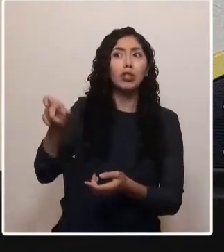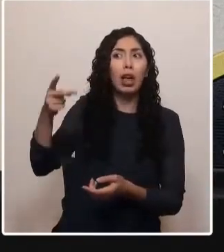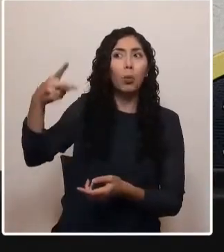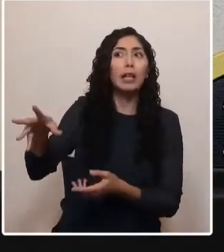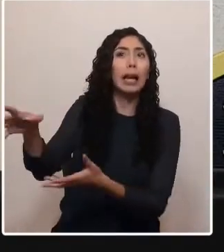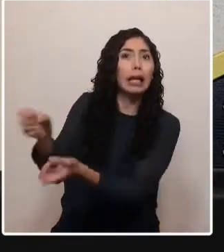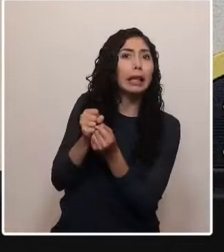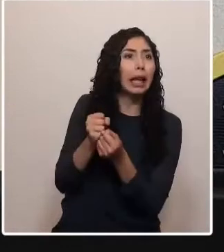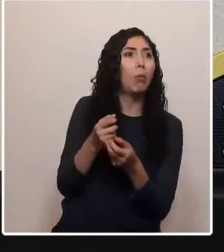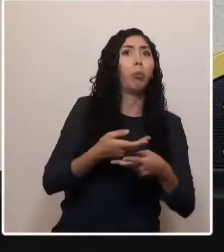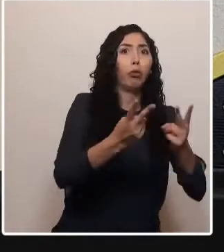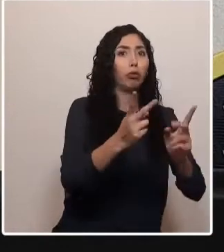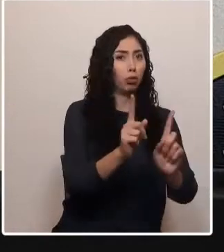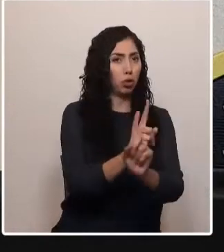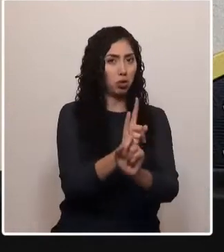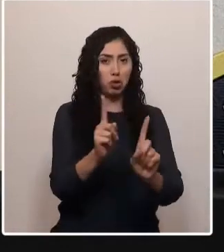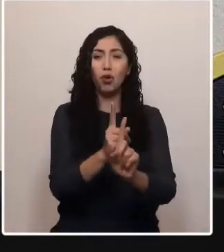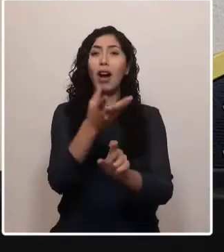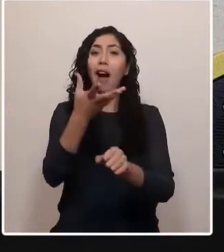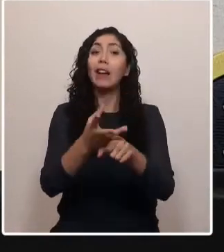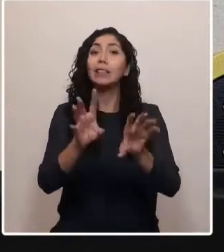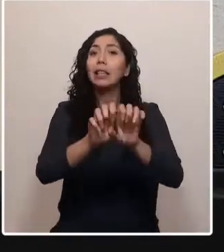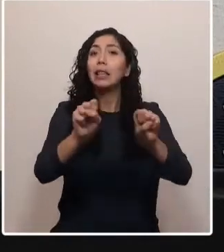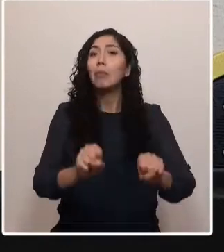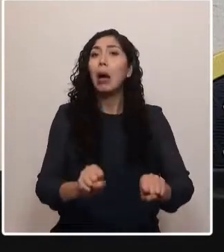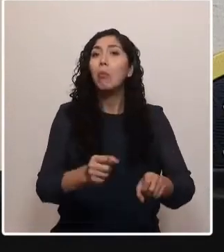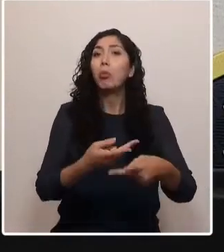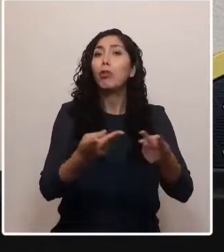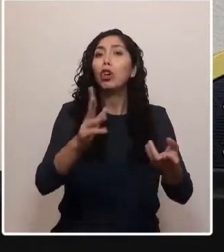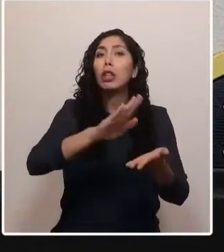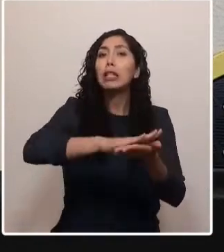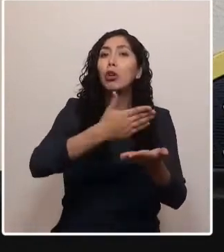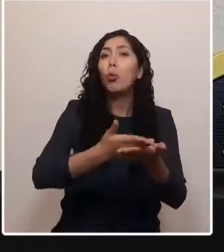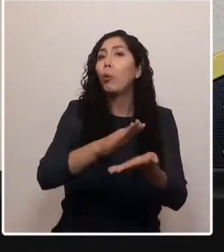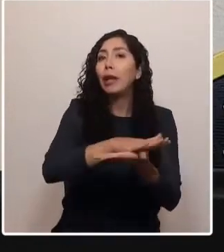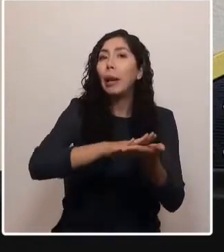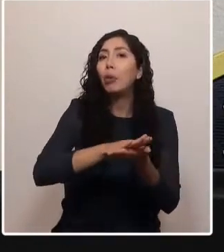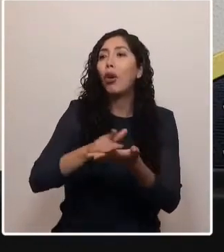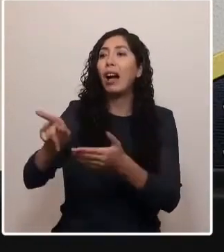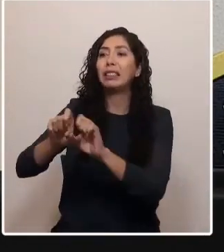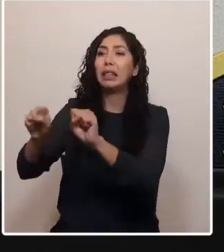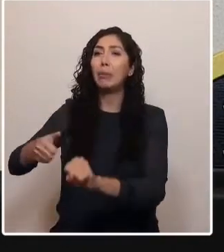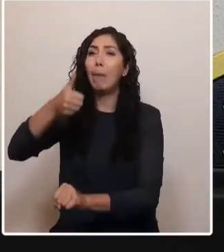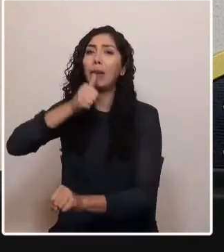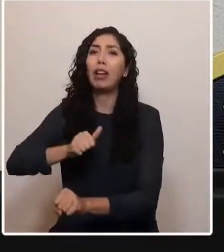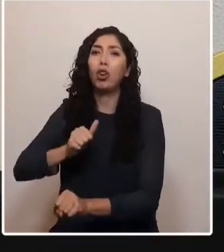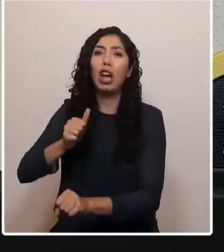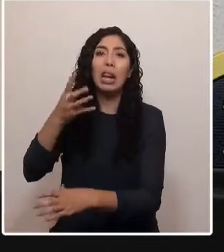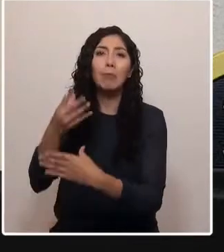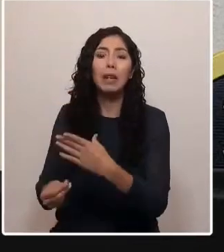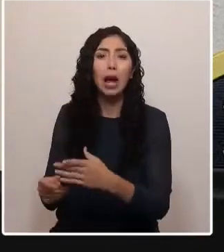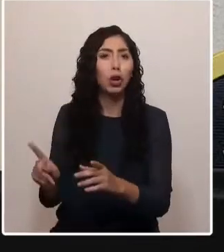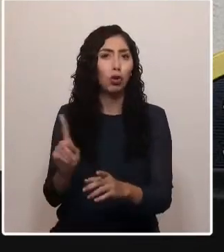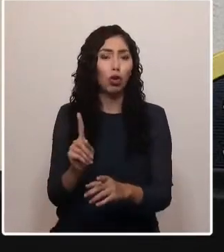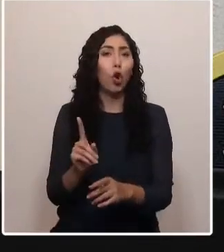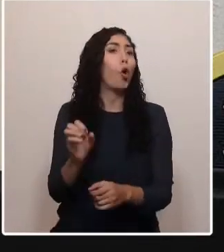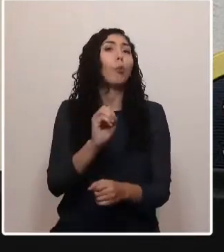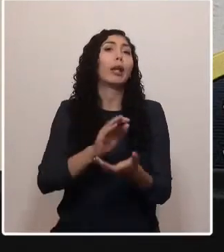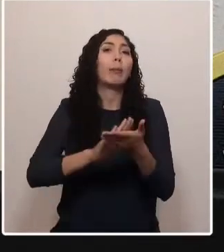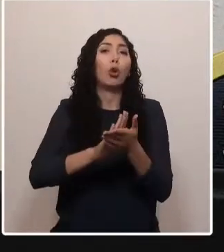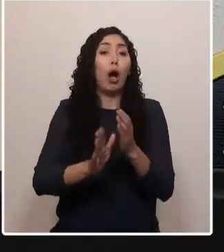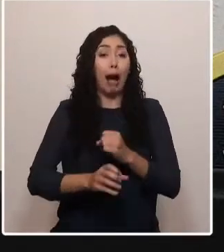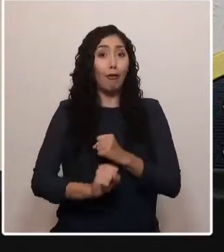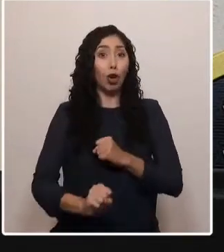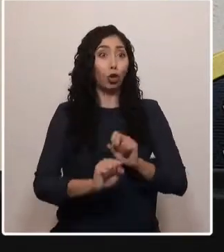que porque hay un sistema público de salud se eliminará el privado, o porque se permita el aborto, el Estado te obligará a abortar.